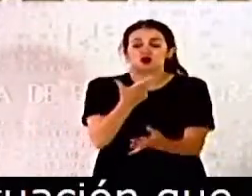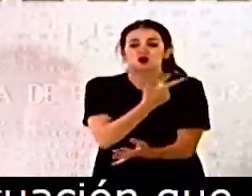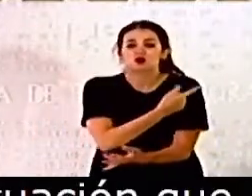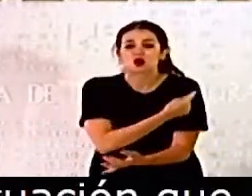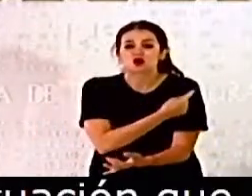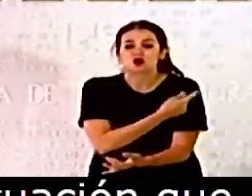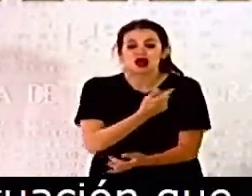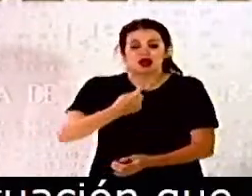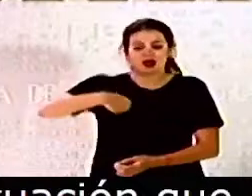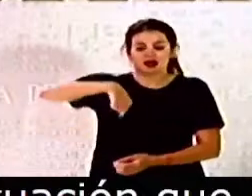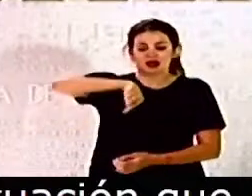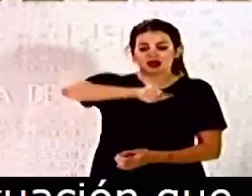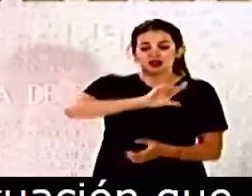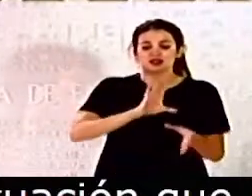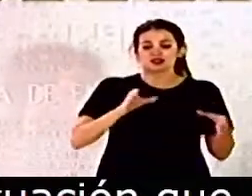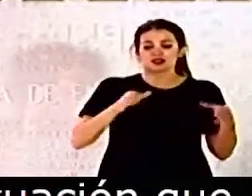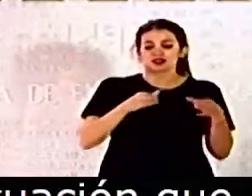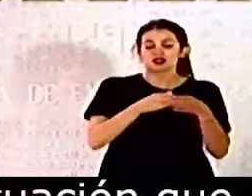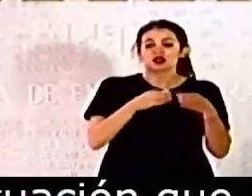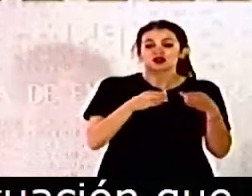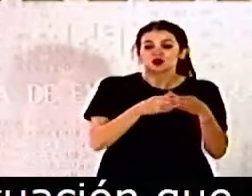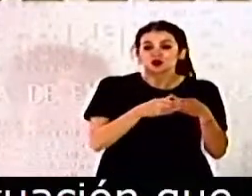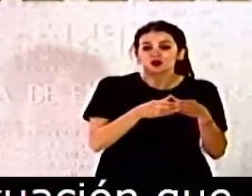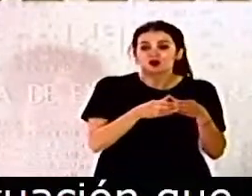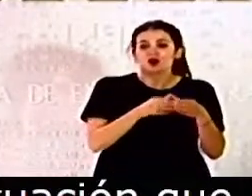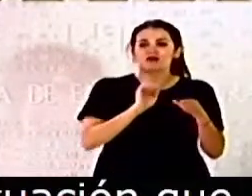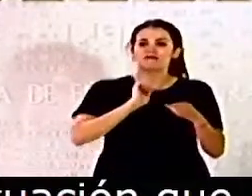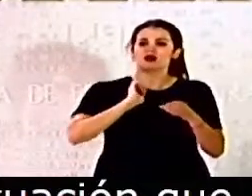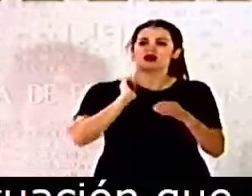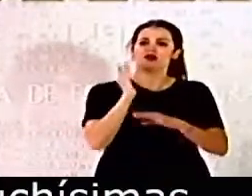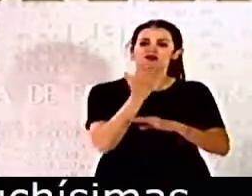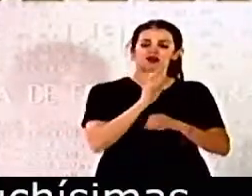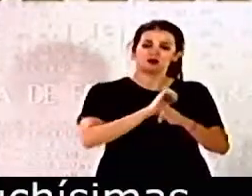Quiere decir que a esas personas no las podremos vacunar en los próximos 6 meses.